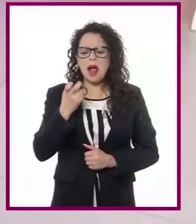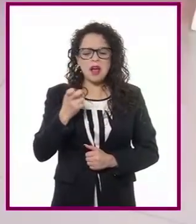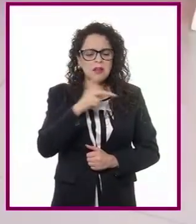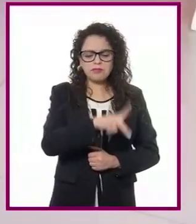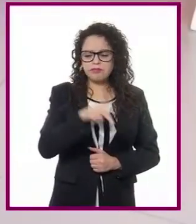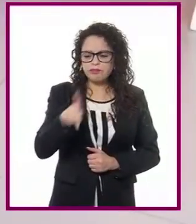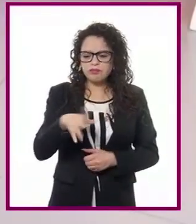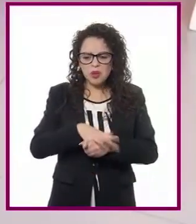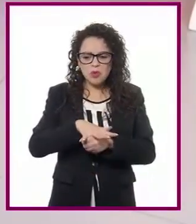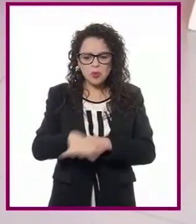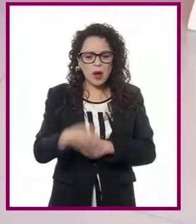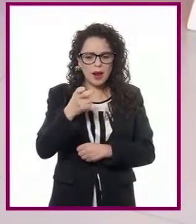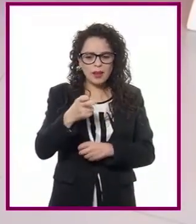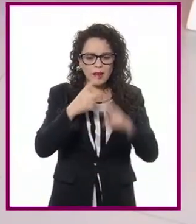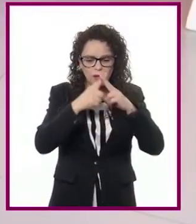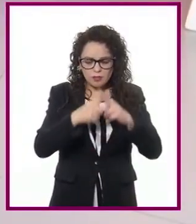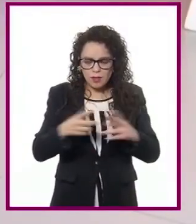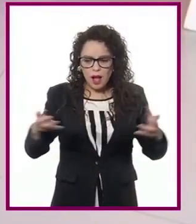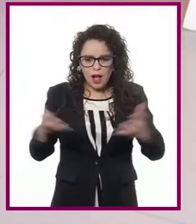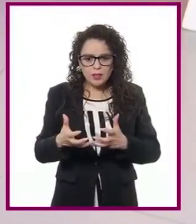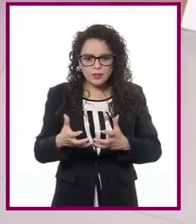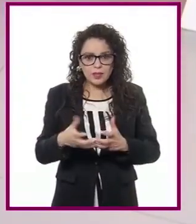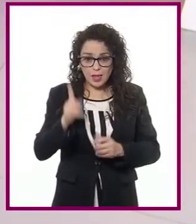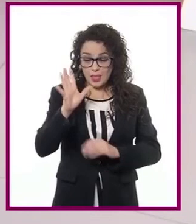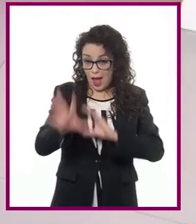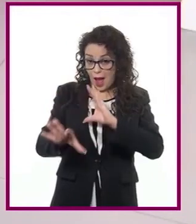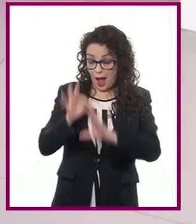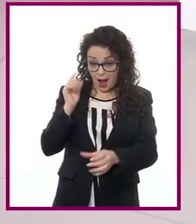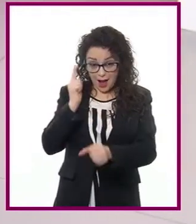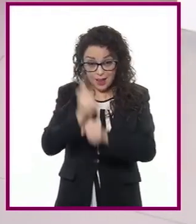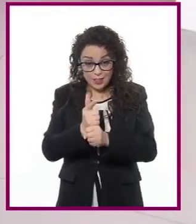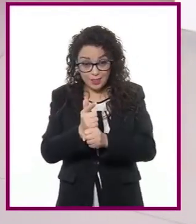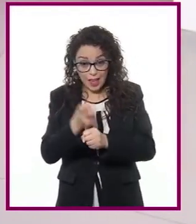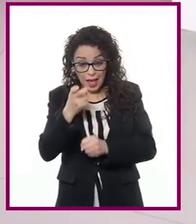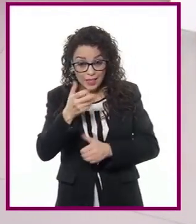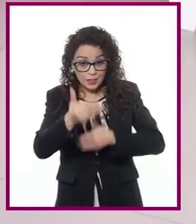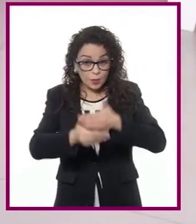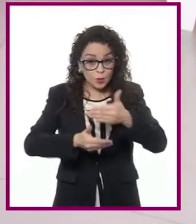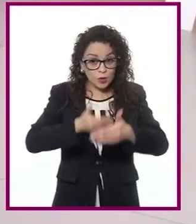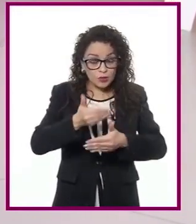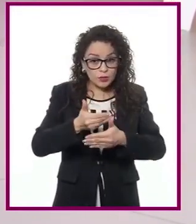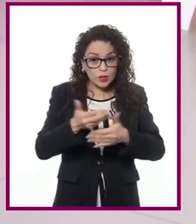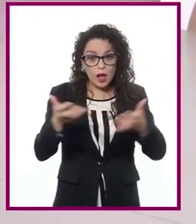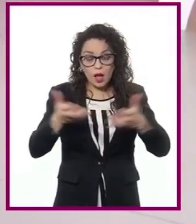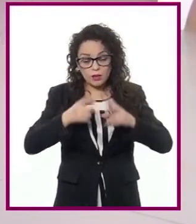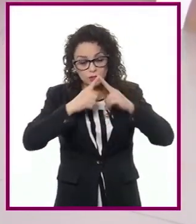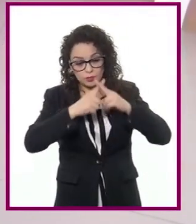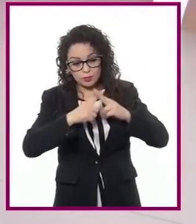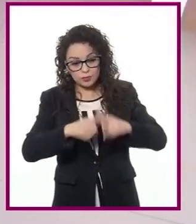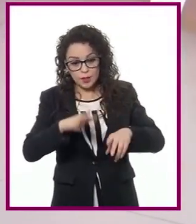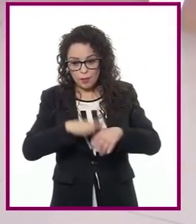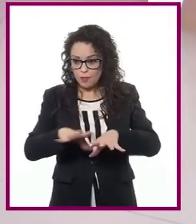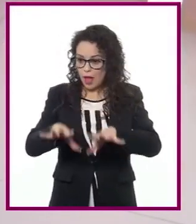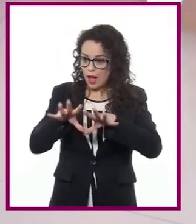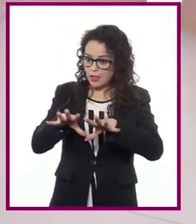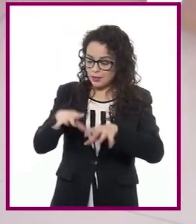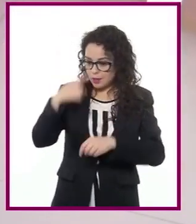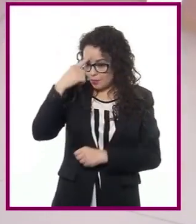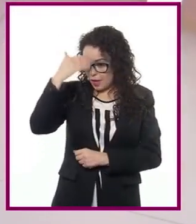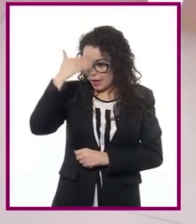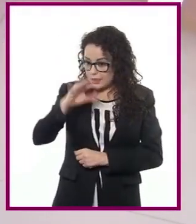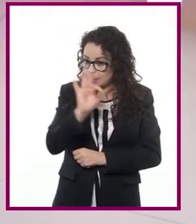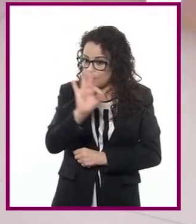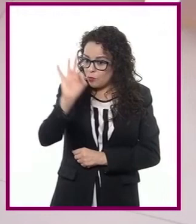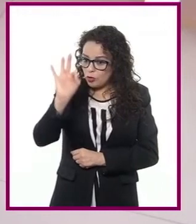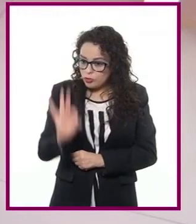cada uno de los procedimientos? ¿Lograron identificar que en los procedimientos las operaciones predominantes al calcular los